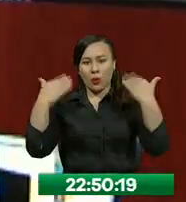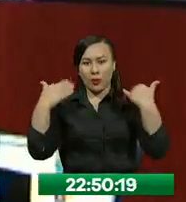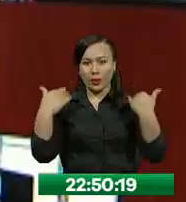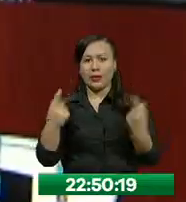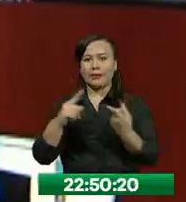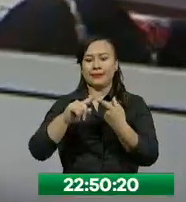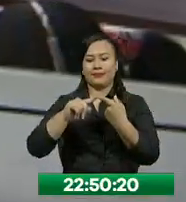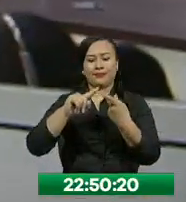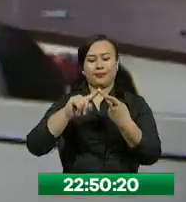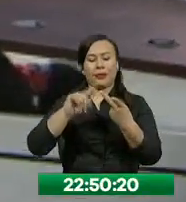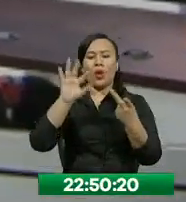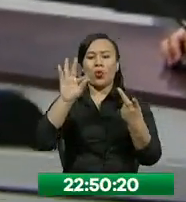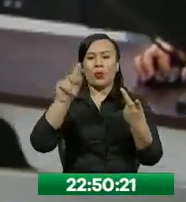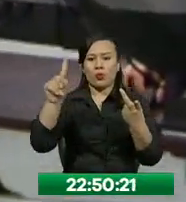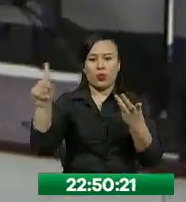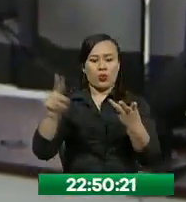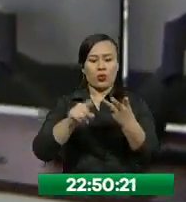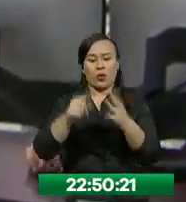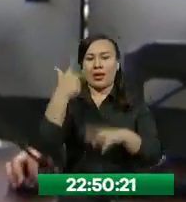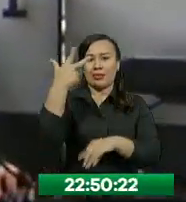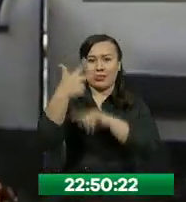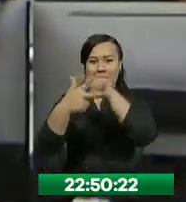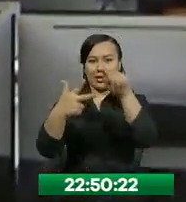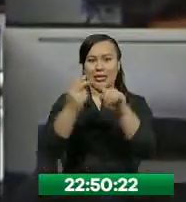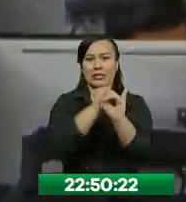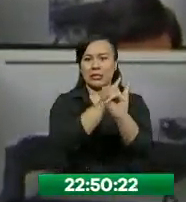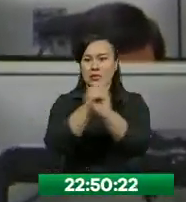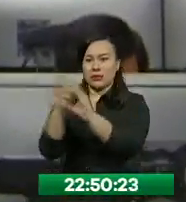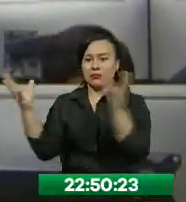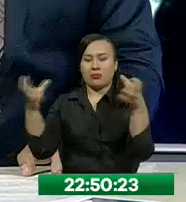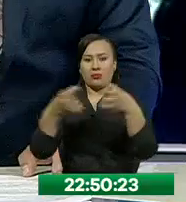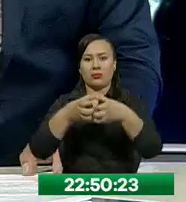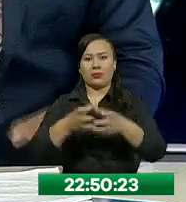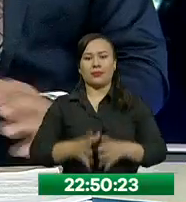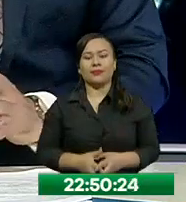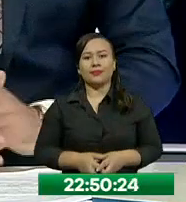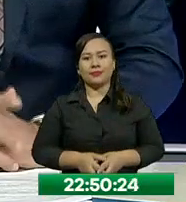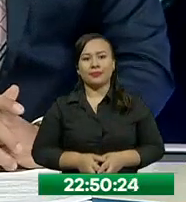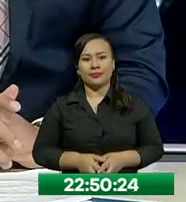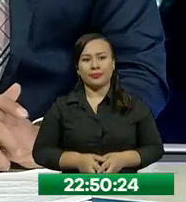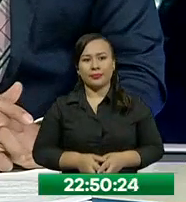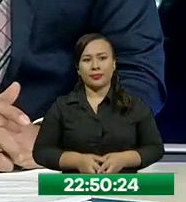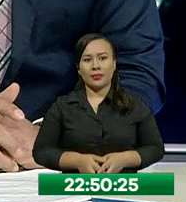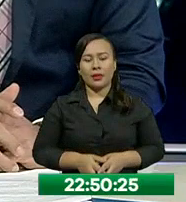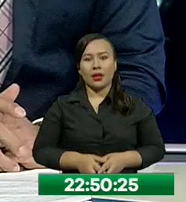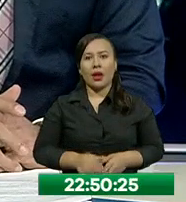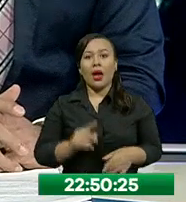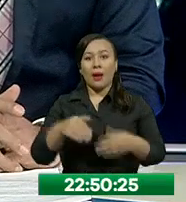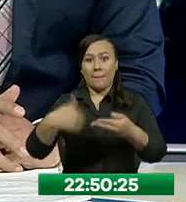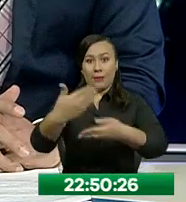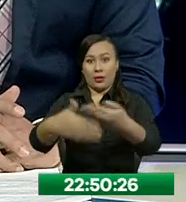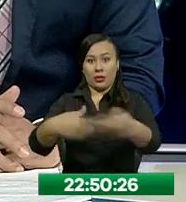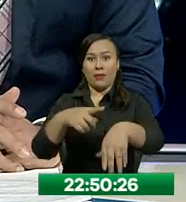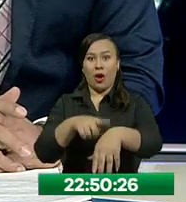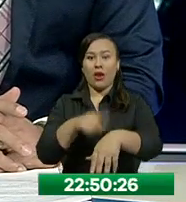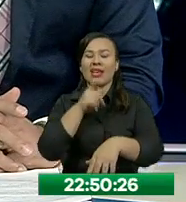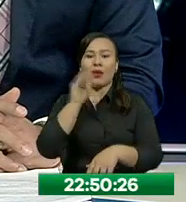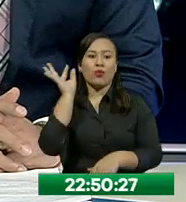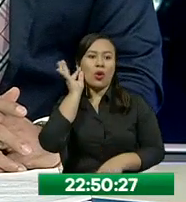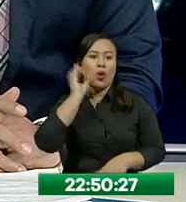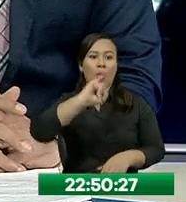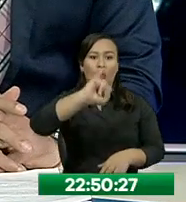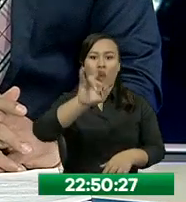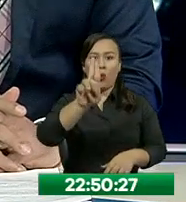el EQ911. Informó Adriana Peralta. Durante las próximas horas, Juanita Vallejo